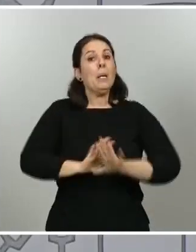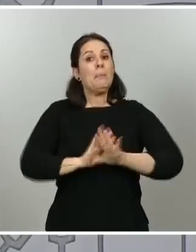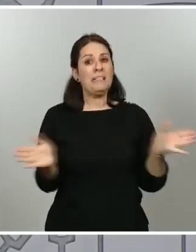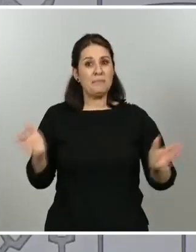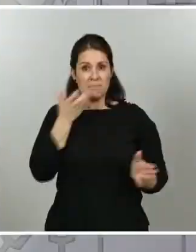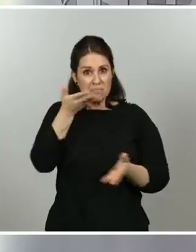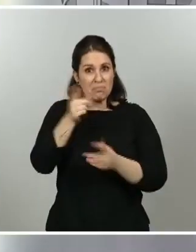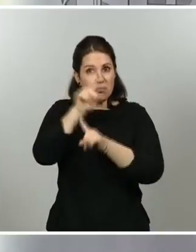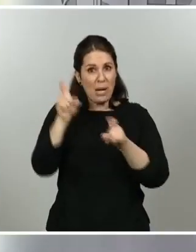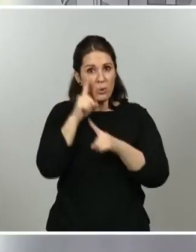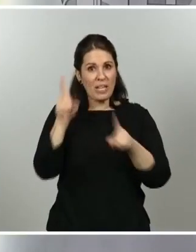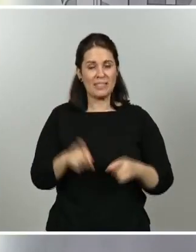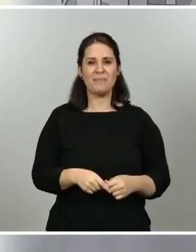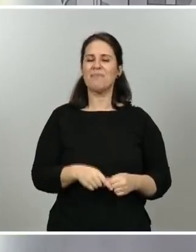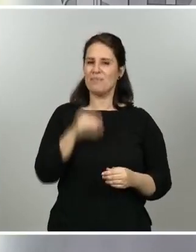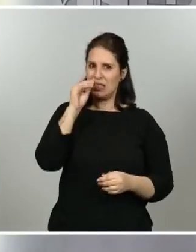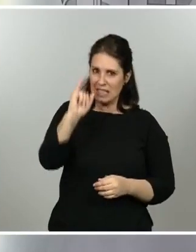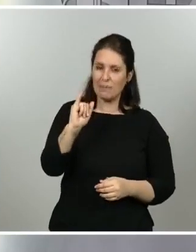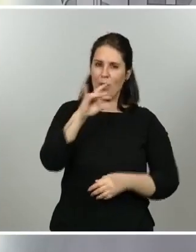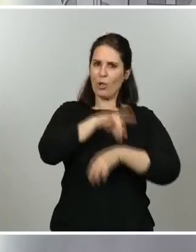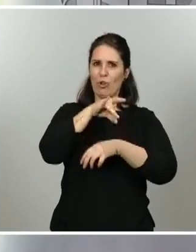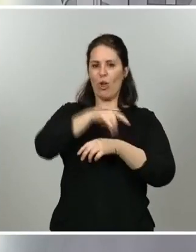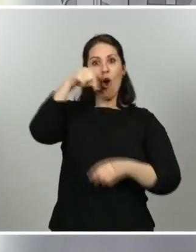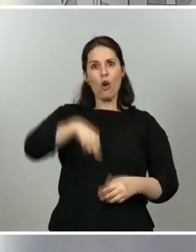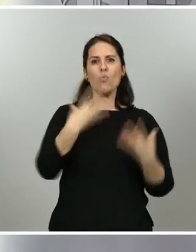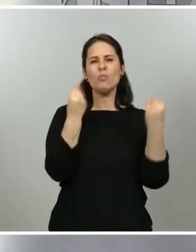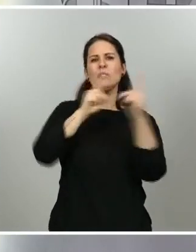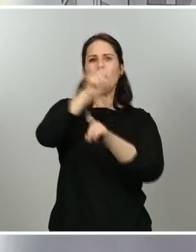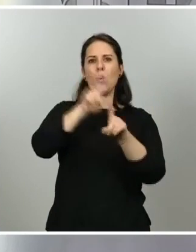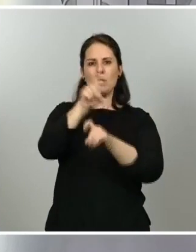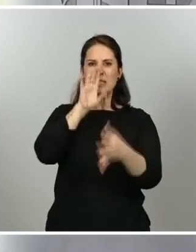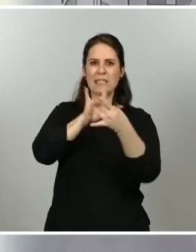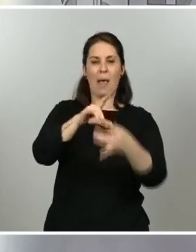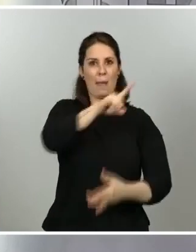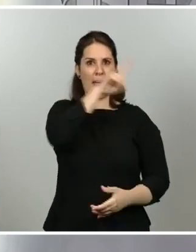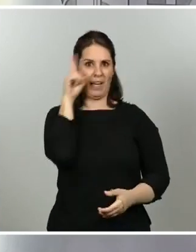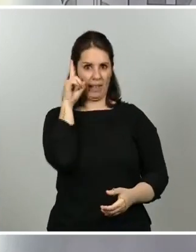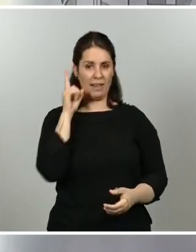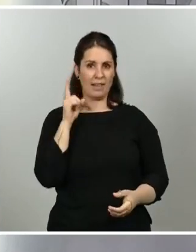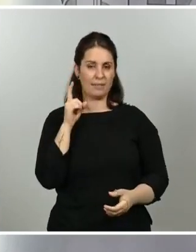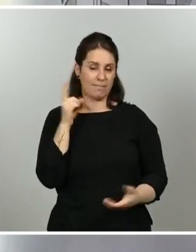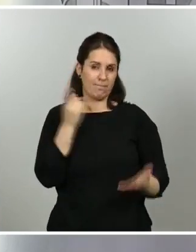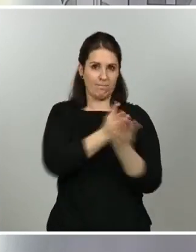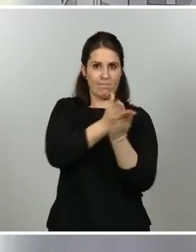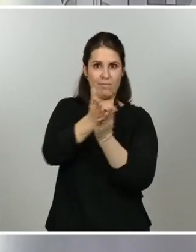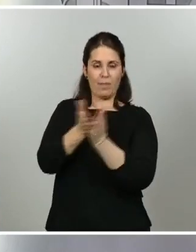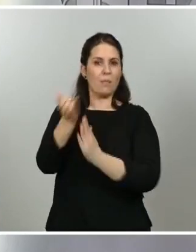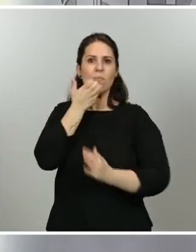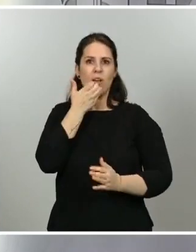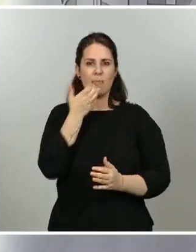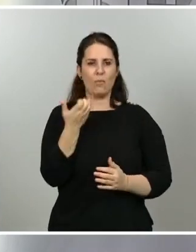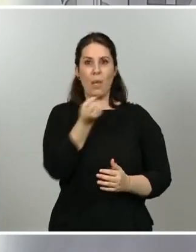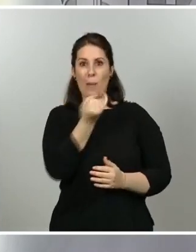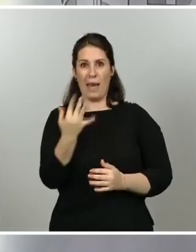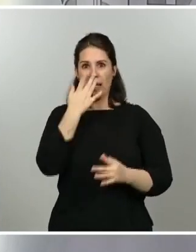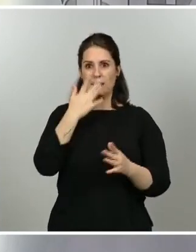Sí, doctor, hoy hay muchas preguntas relacionadas con Madrid de una u otra manera. Por ejemplo, le formulo varias acumuladas